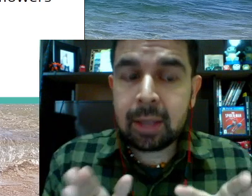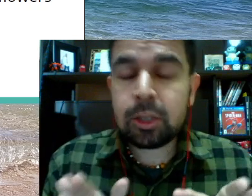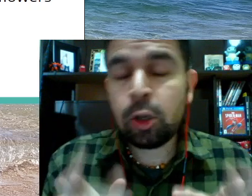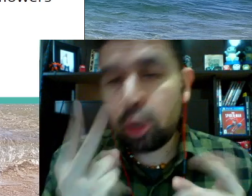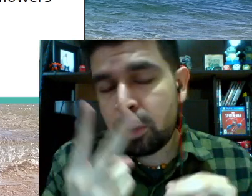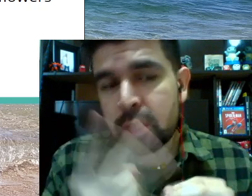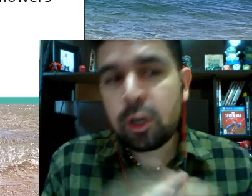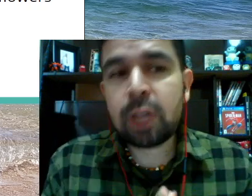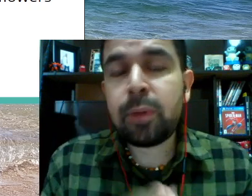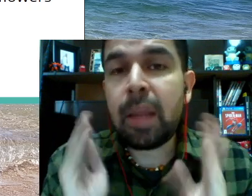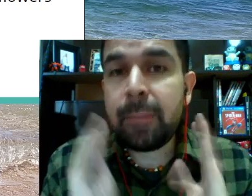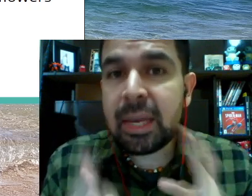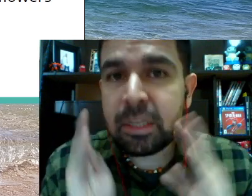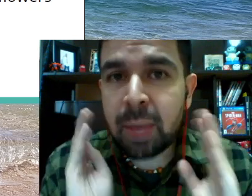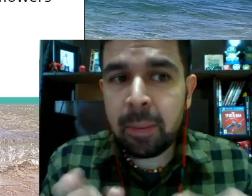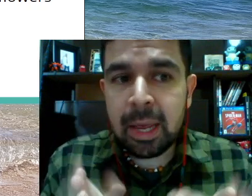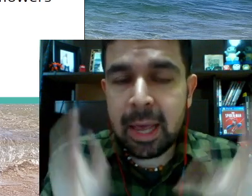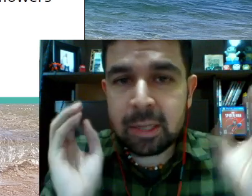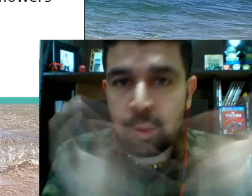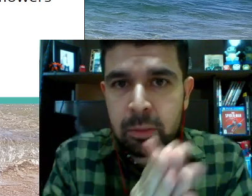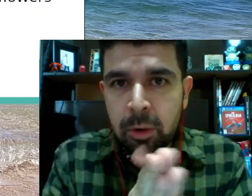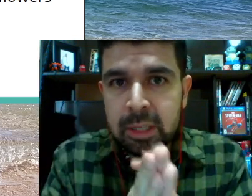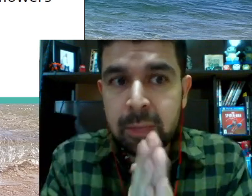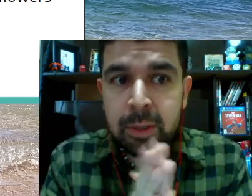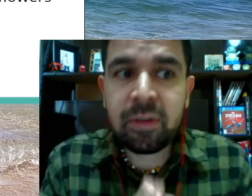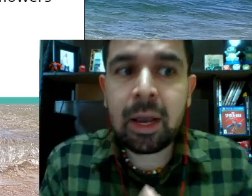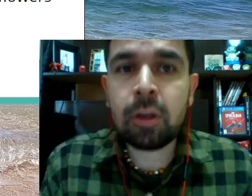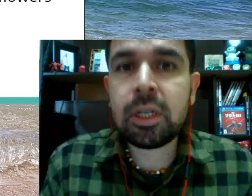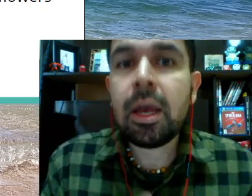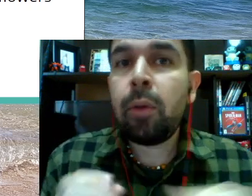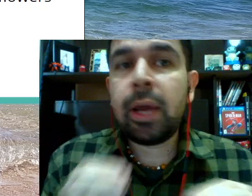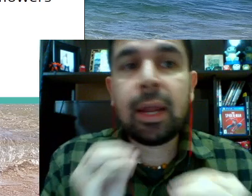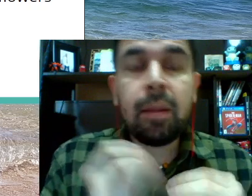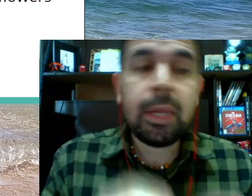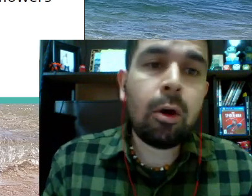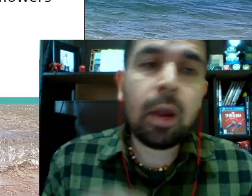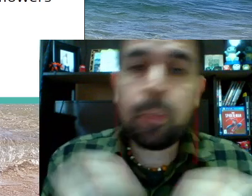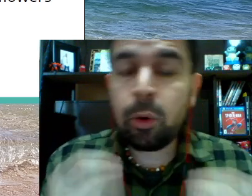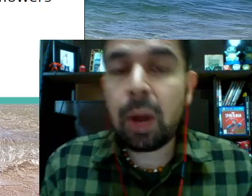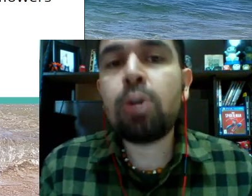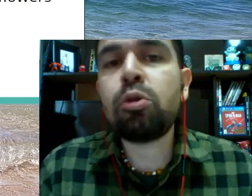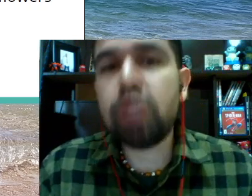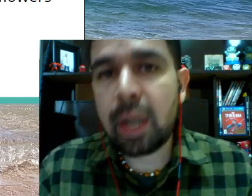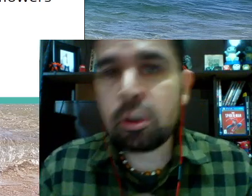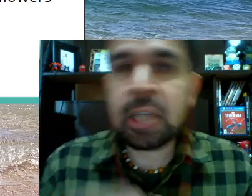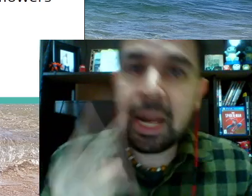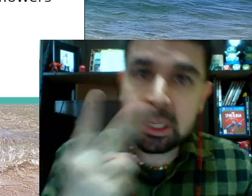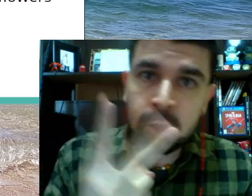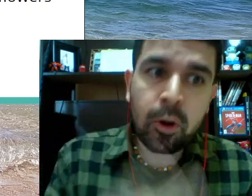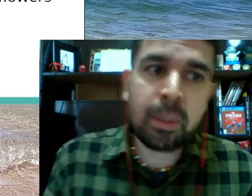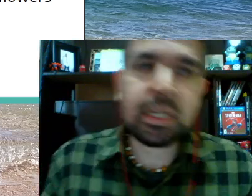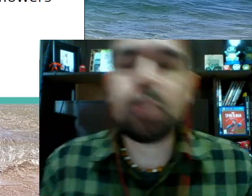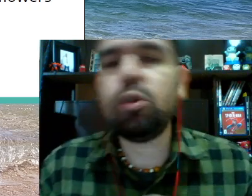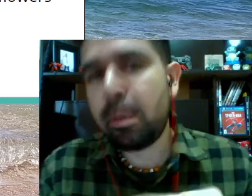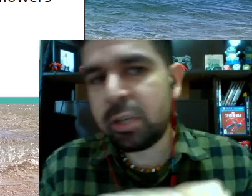son dos pronunciaciones pero es la misma es lo mismo es el mismo significado sí porque en el vídeo en el programa lo escucharemos de las dos